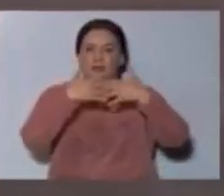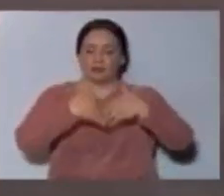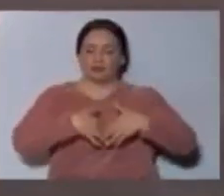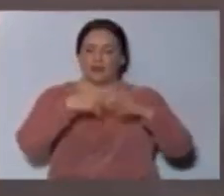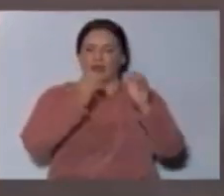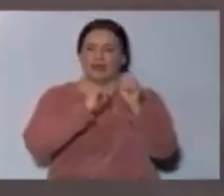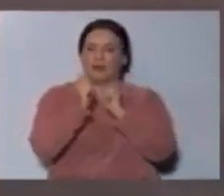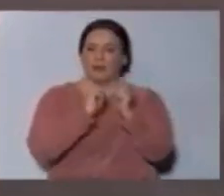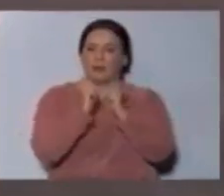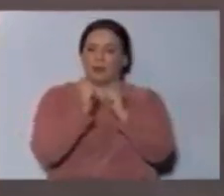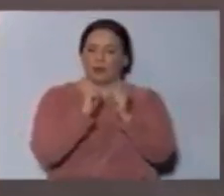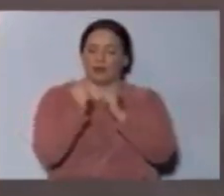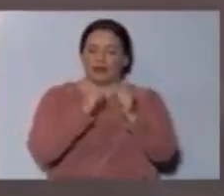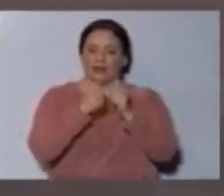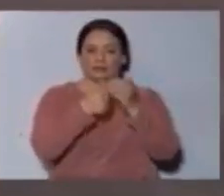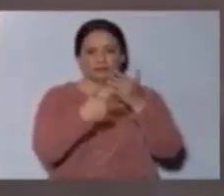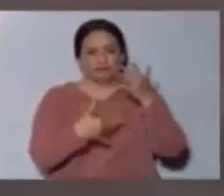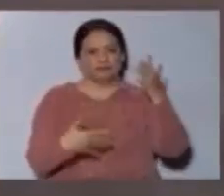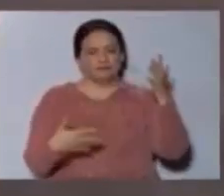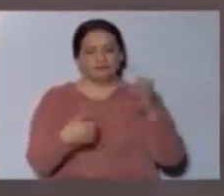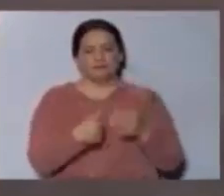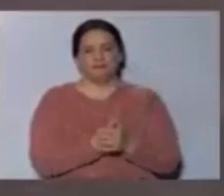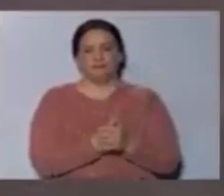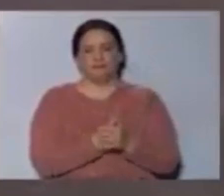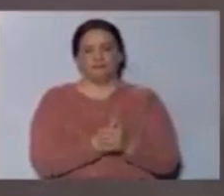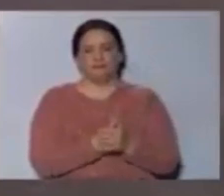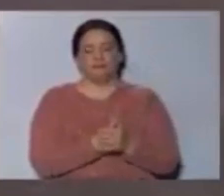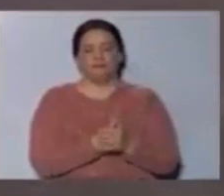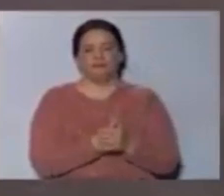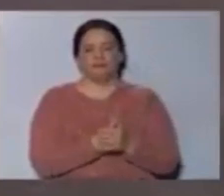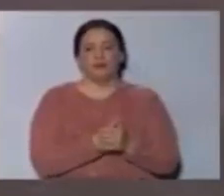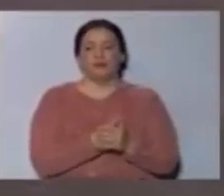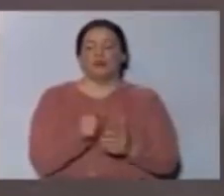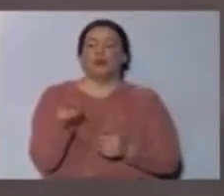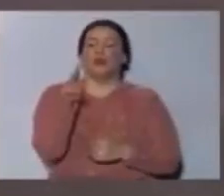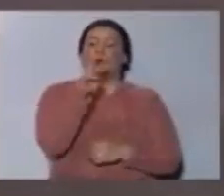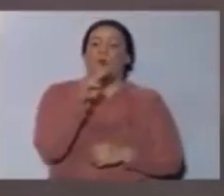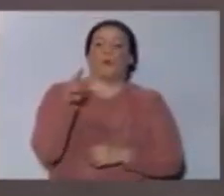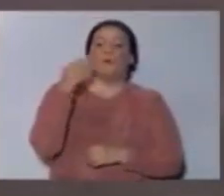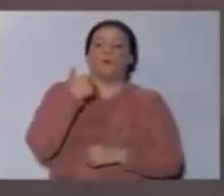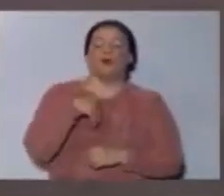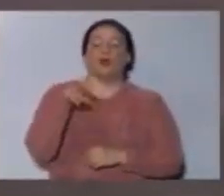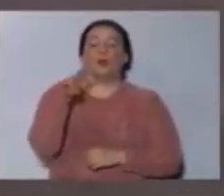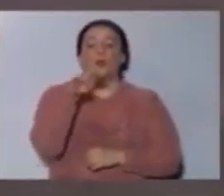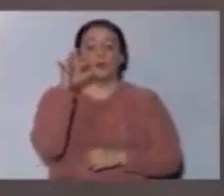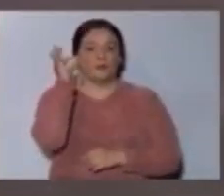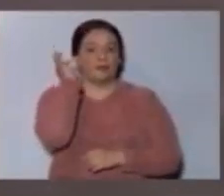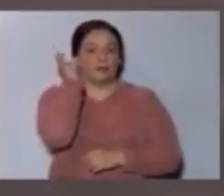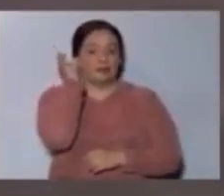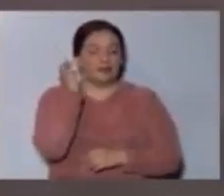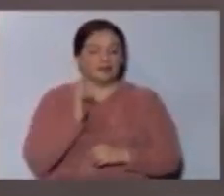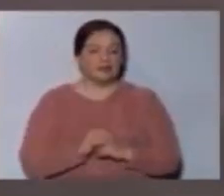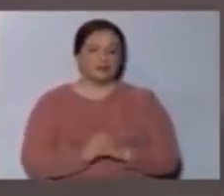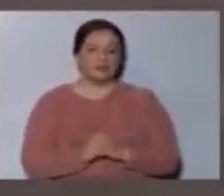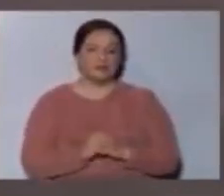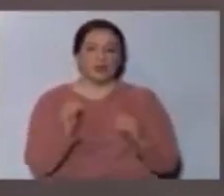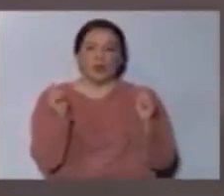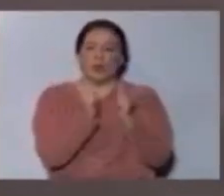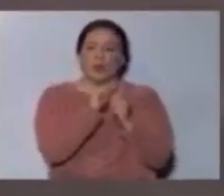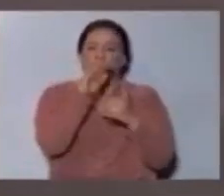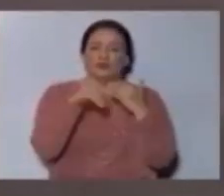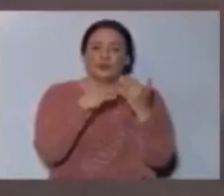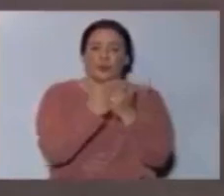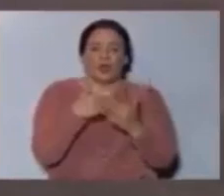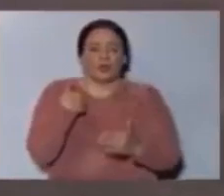deporte y sus encadenamientos. Sin embargo, compañeros y compañeras, Con toda